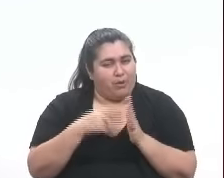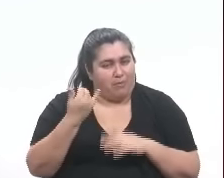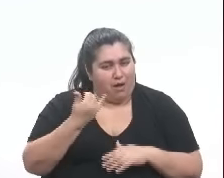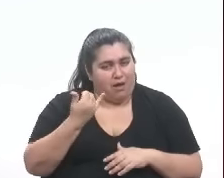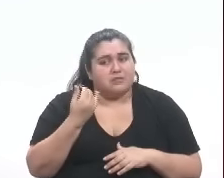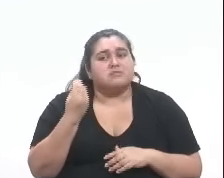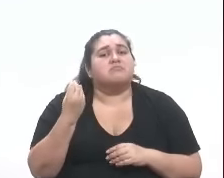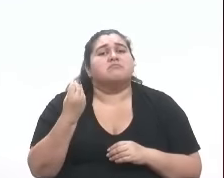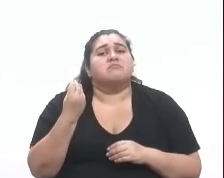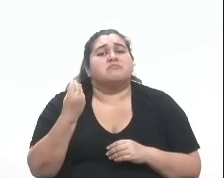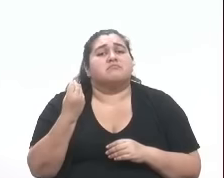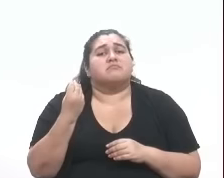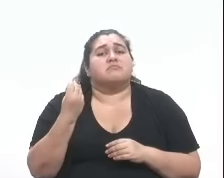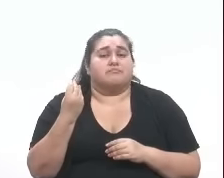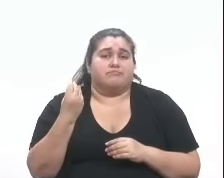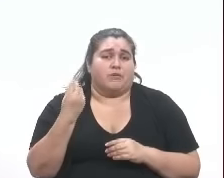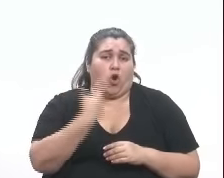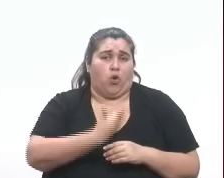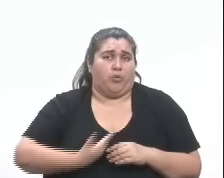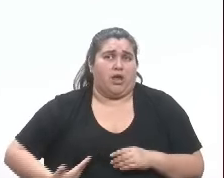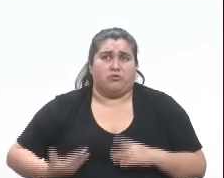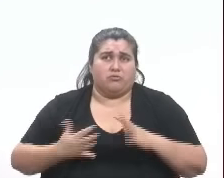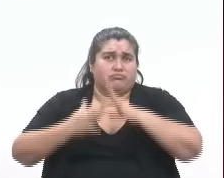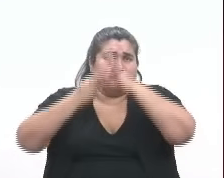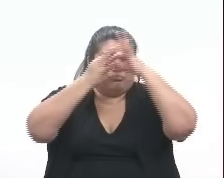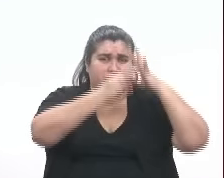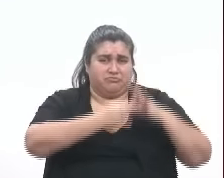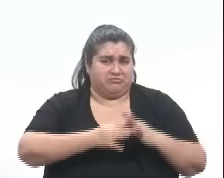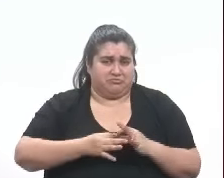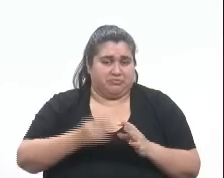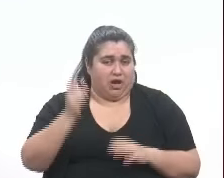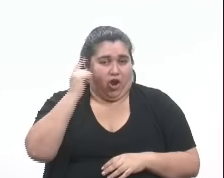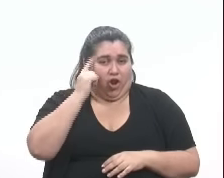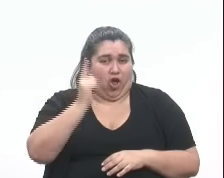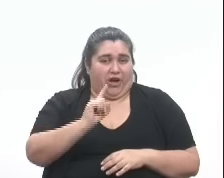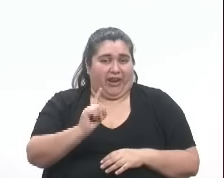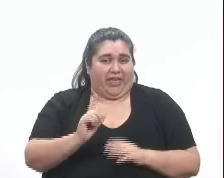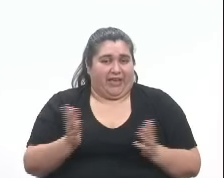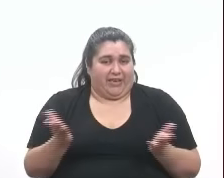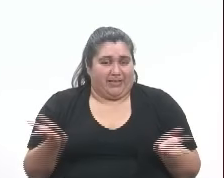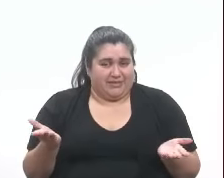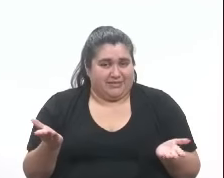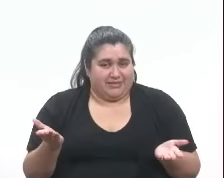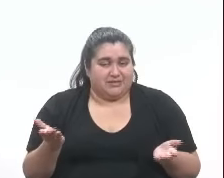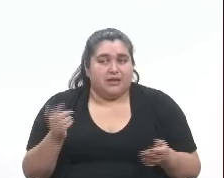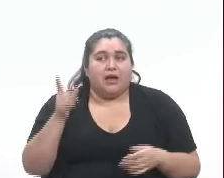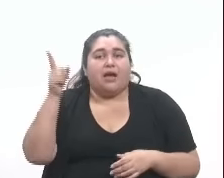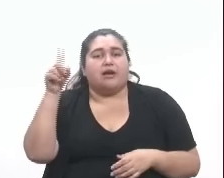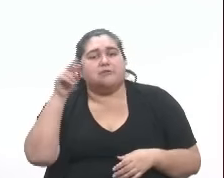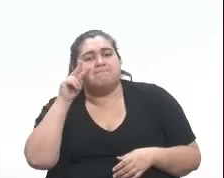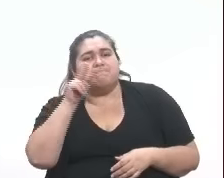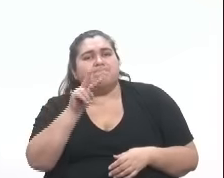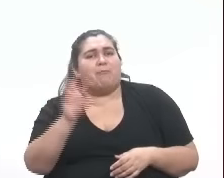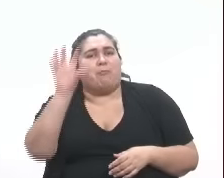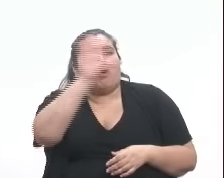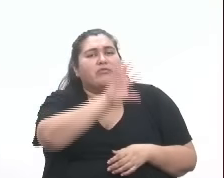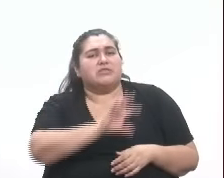Tampoco cree en el sistema federal de gobierno, porque él ve a las